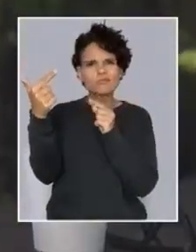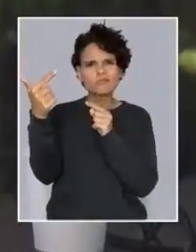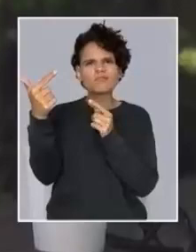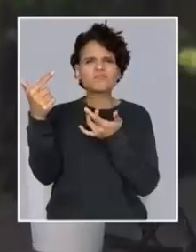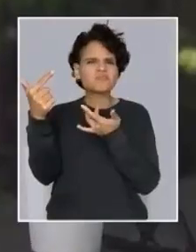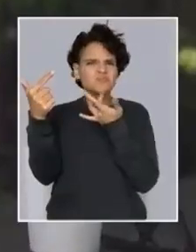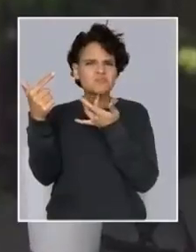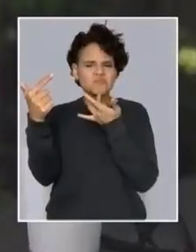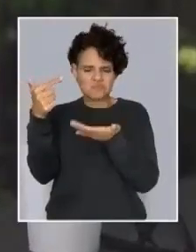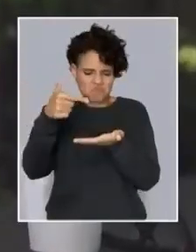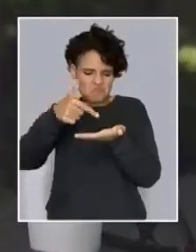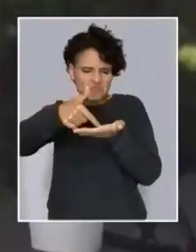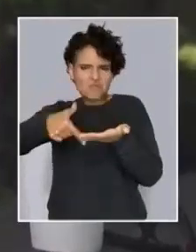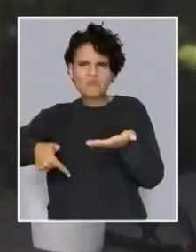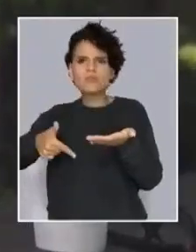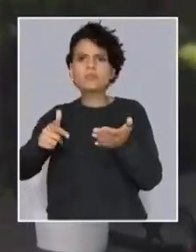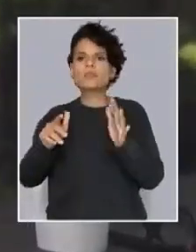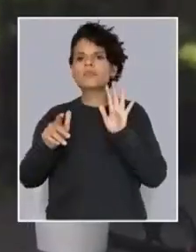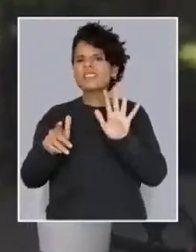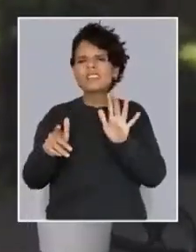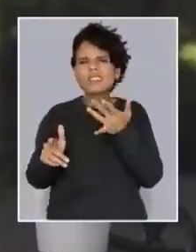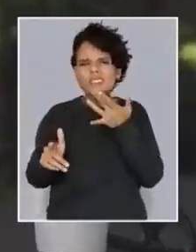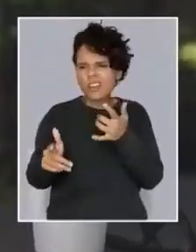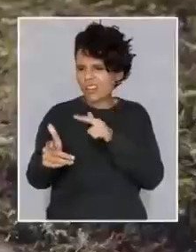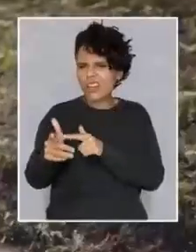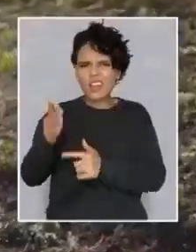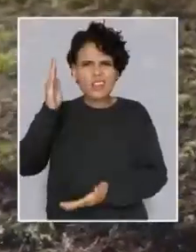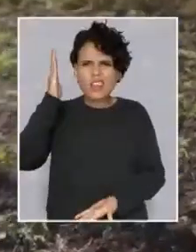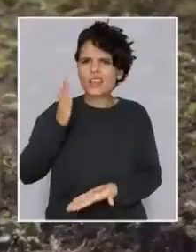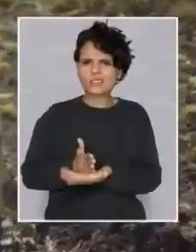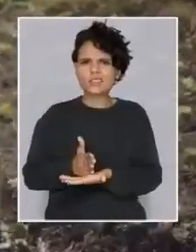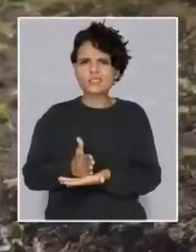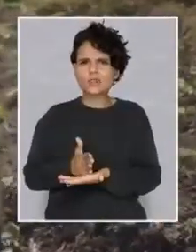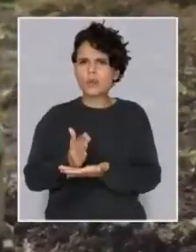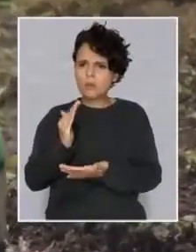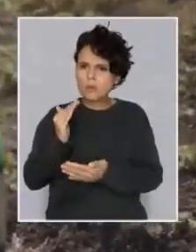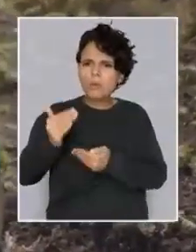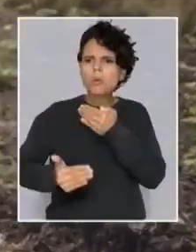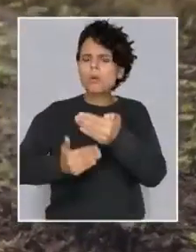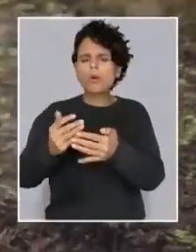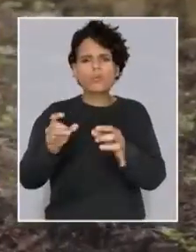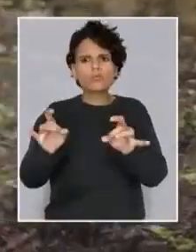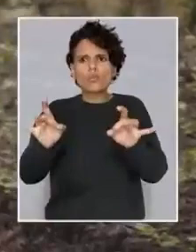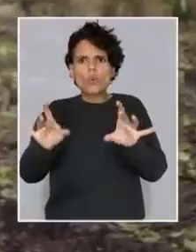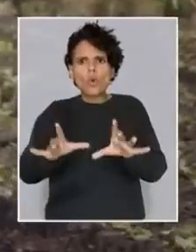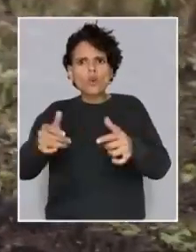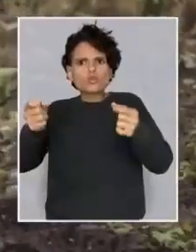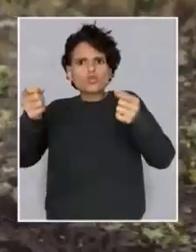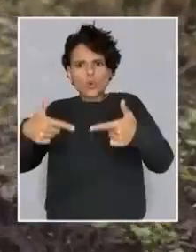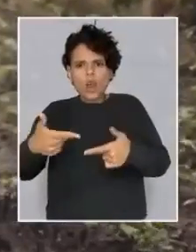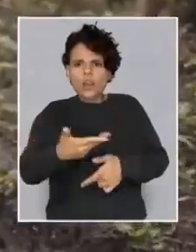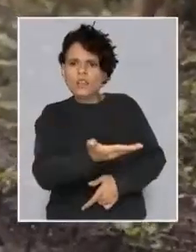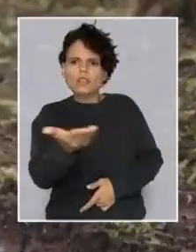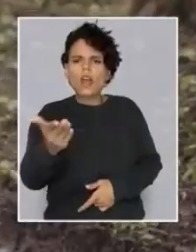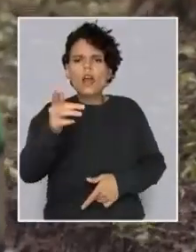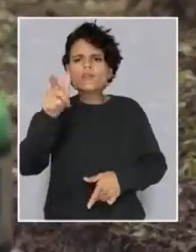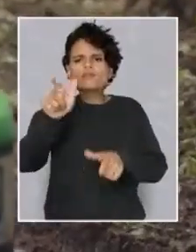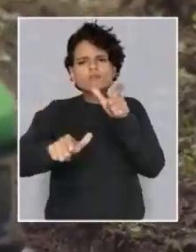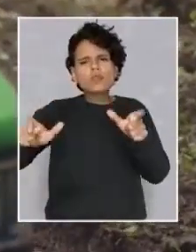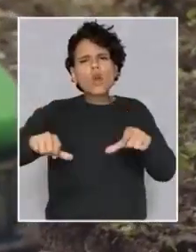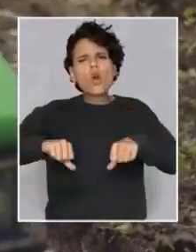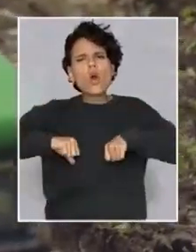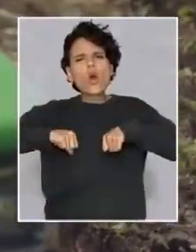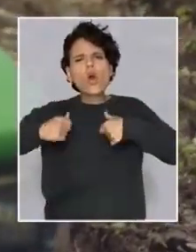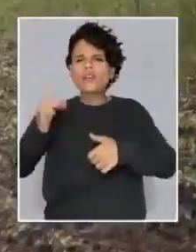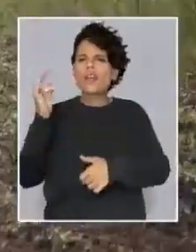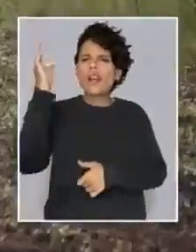VIC, van a tomar una decisión que de pronto pauta la suerte de futuras generaciones.